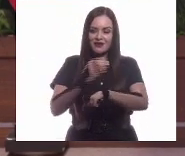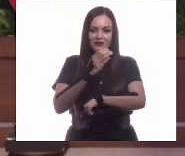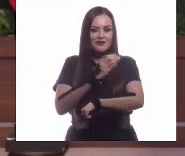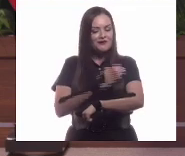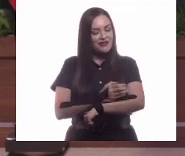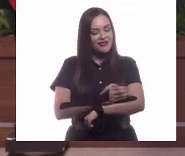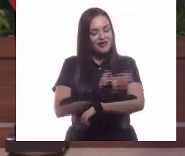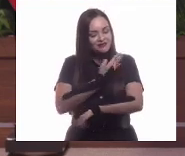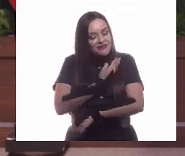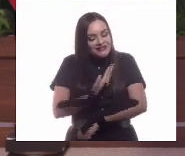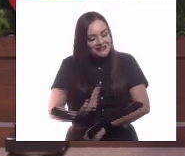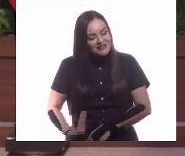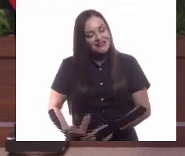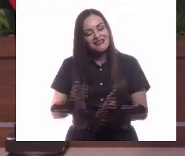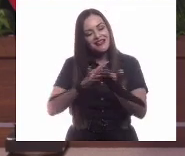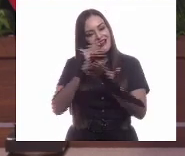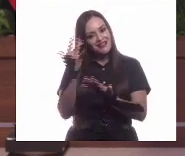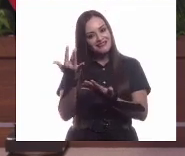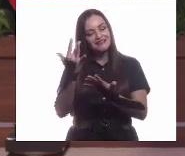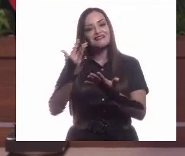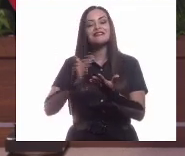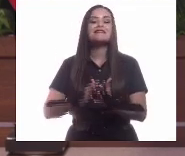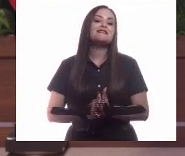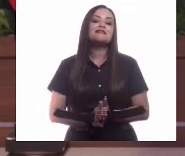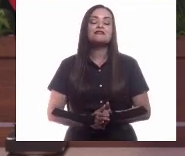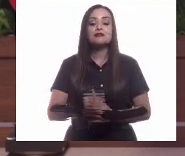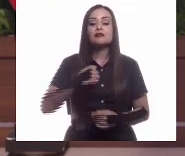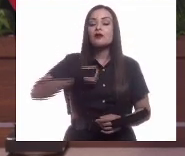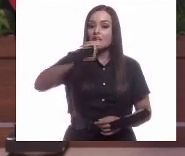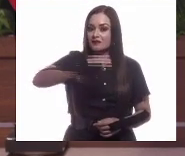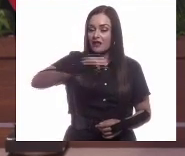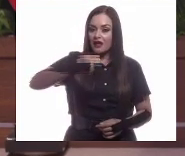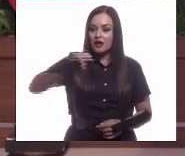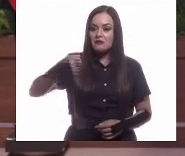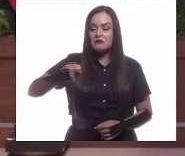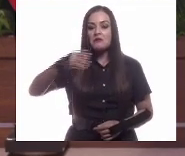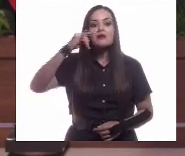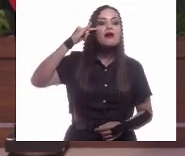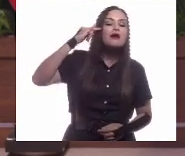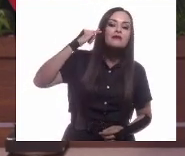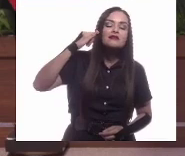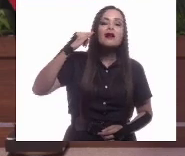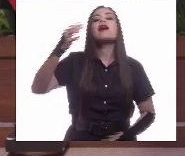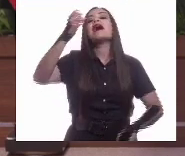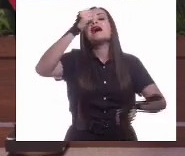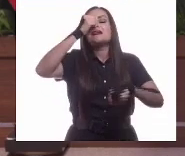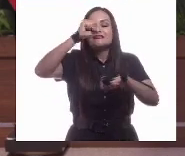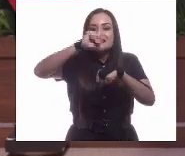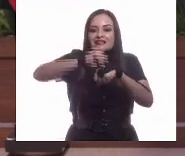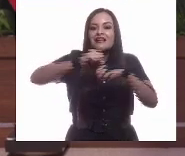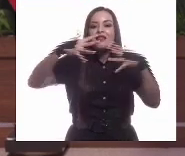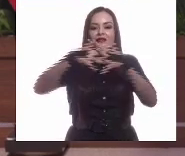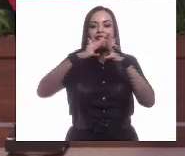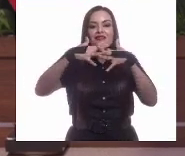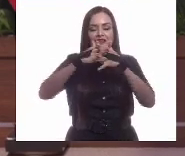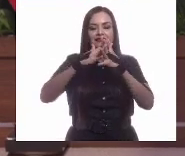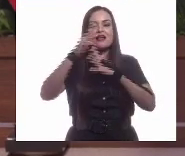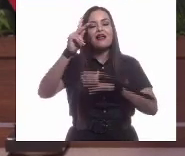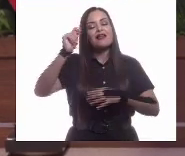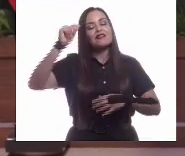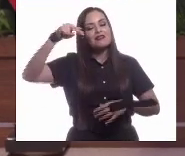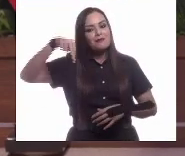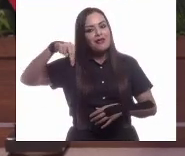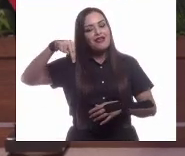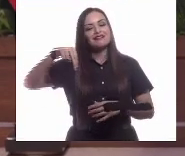señor presidente, y también saludándolo a él, quisiera saludar, aunque no lo he visto, a nuestro secretario general del partido, Héctor Larios